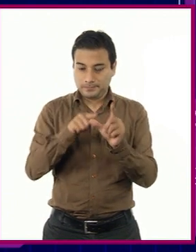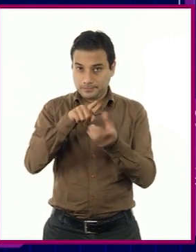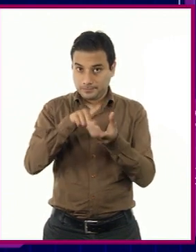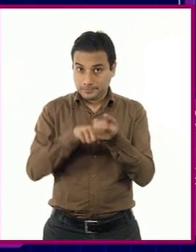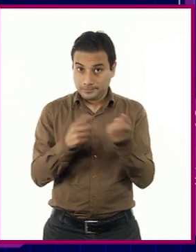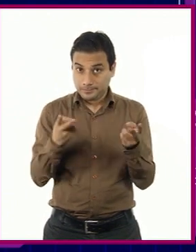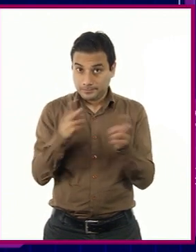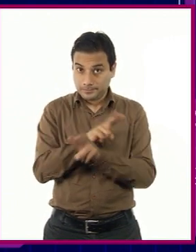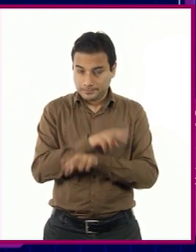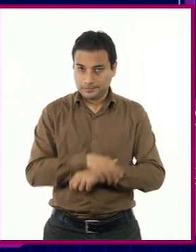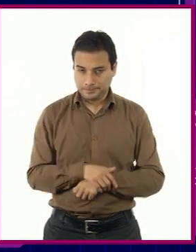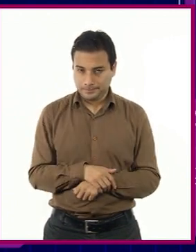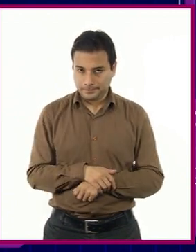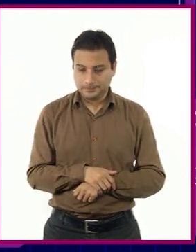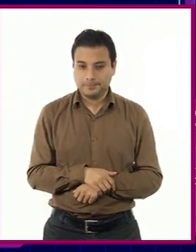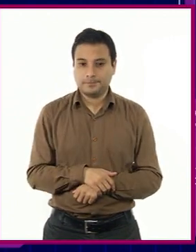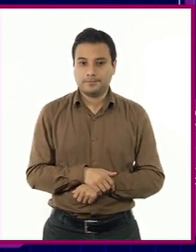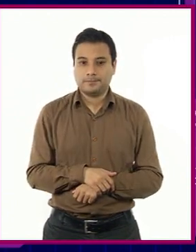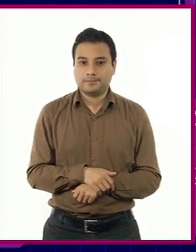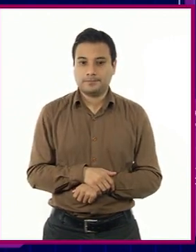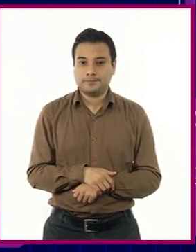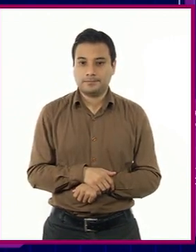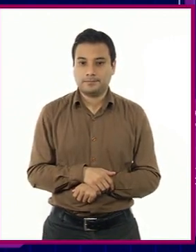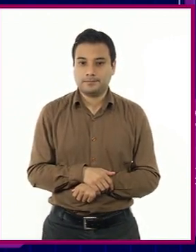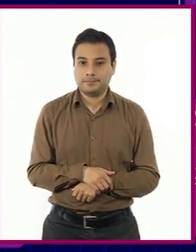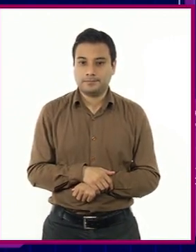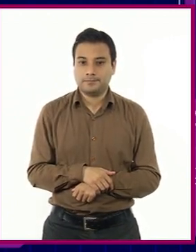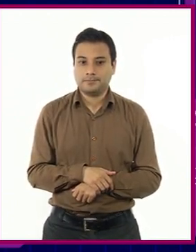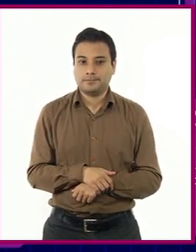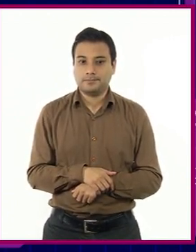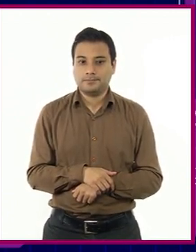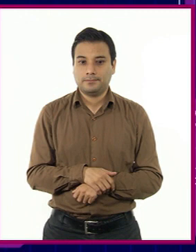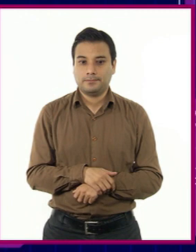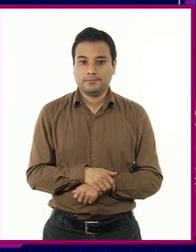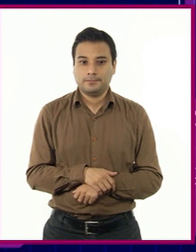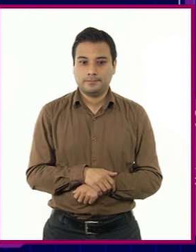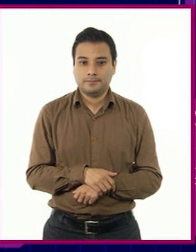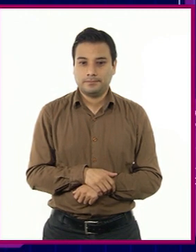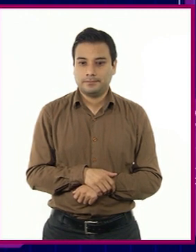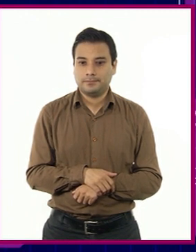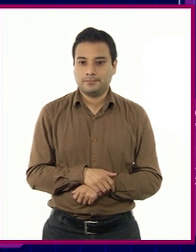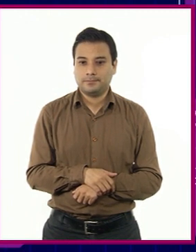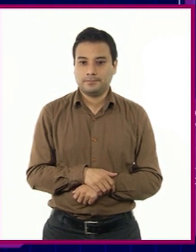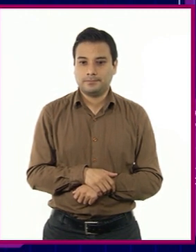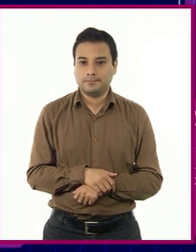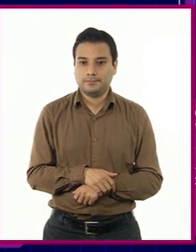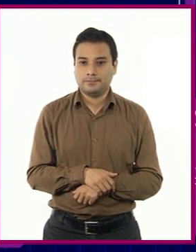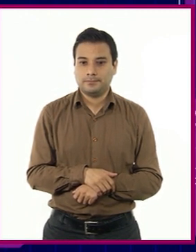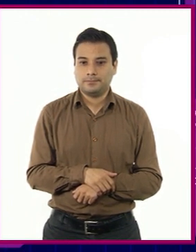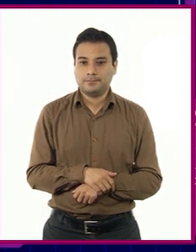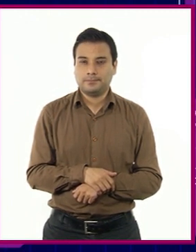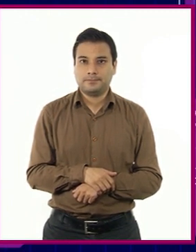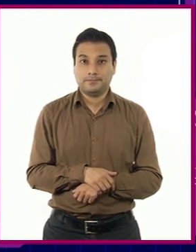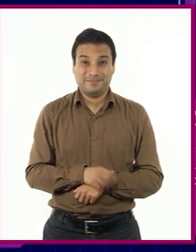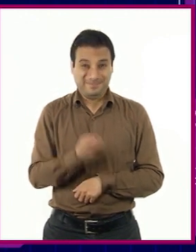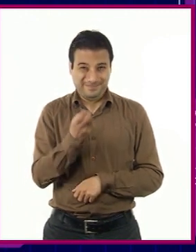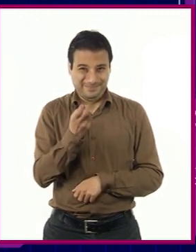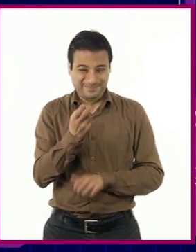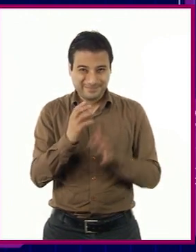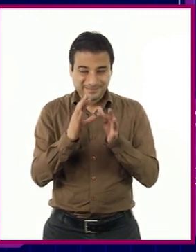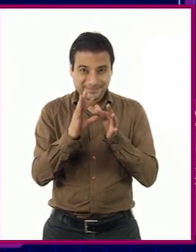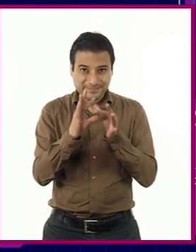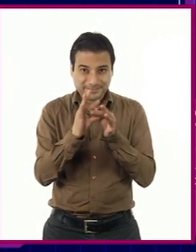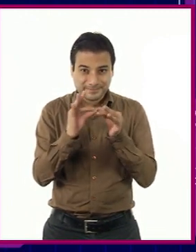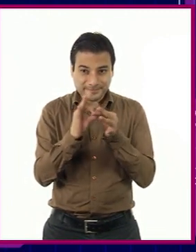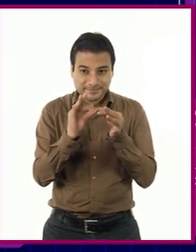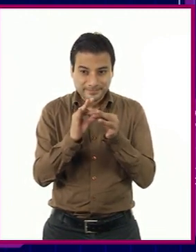paralelas AC y BD y la transversal AD. A partir de este conocimiento